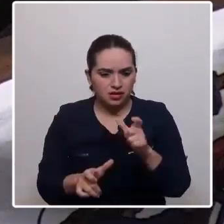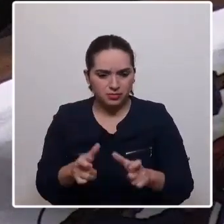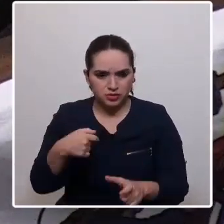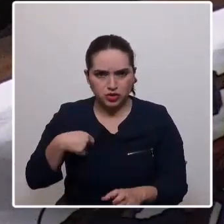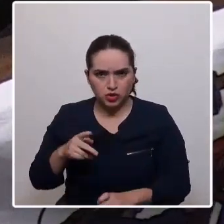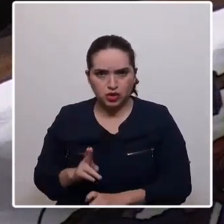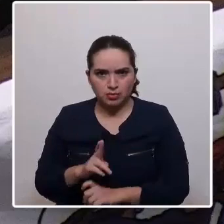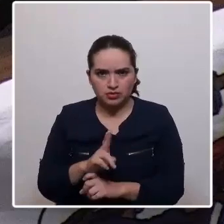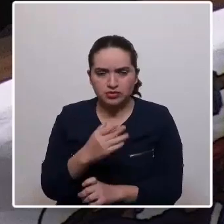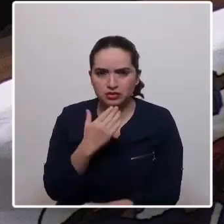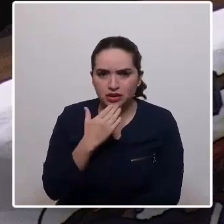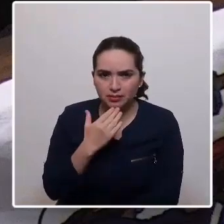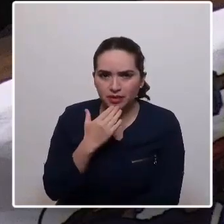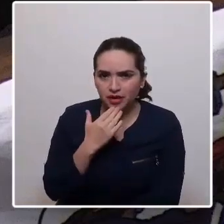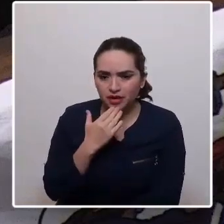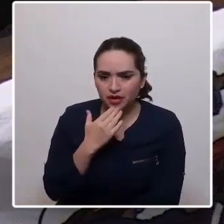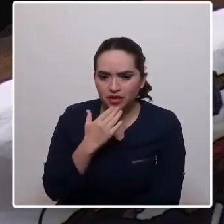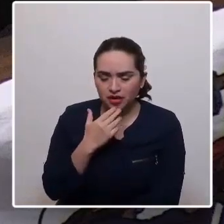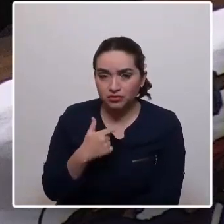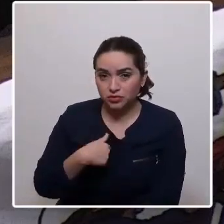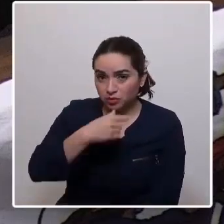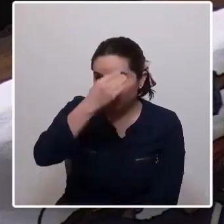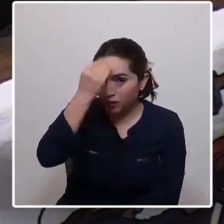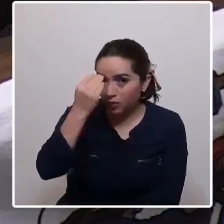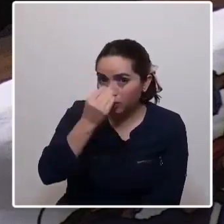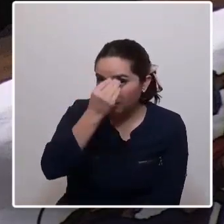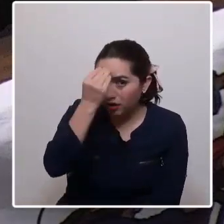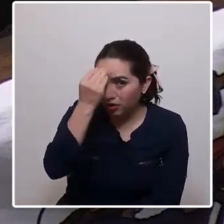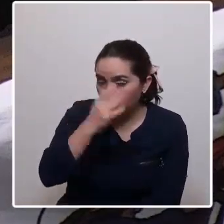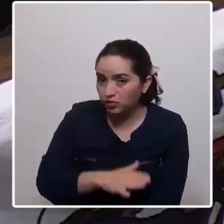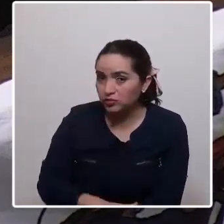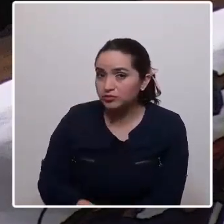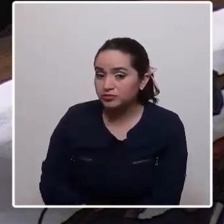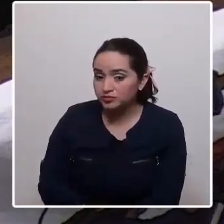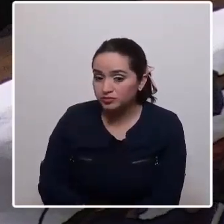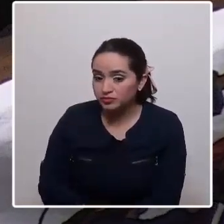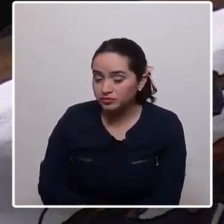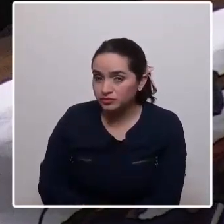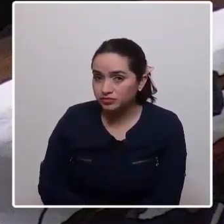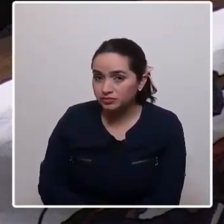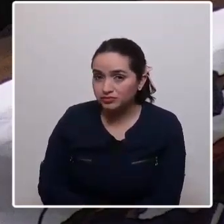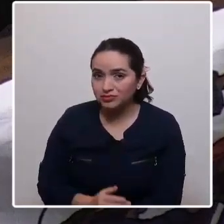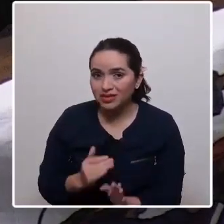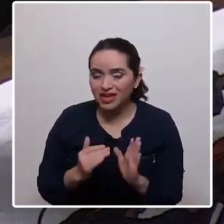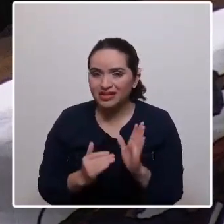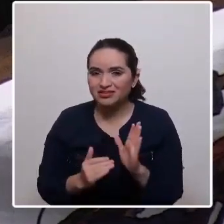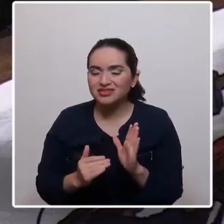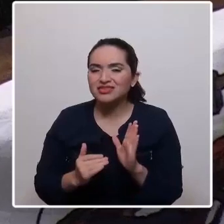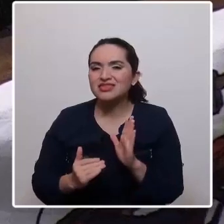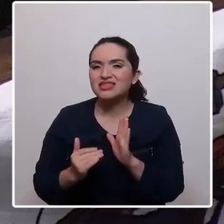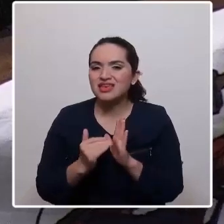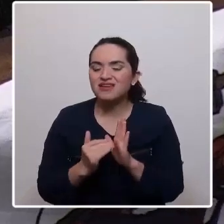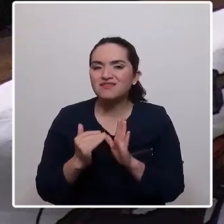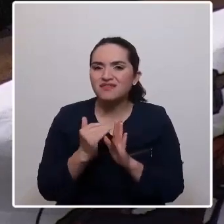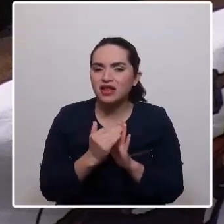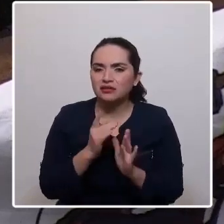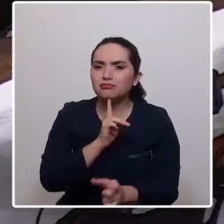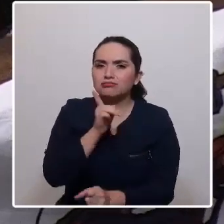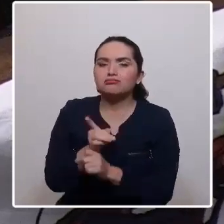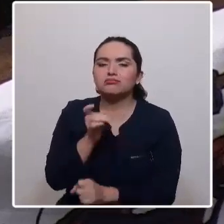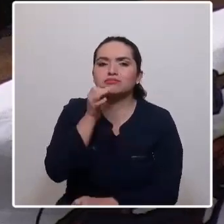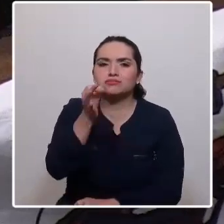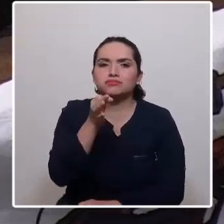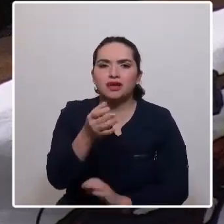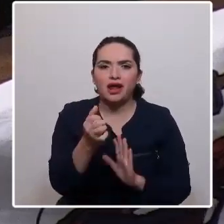es. Pero me preocupa el alto nivel declarativo que tienen estos artículos.